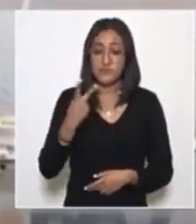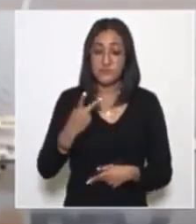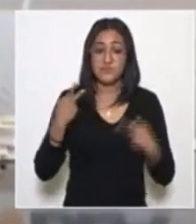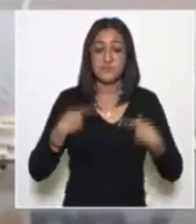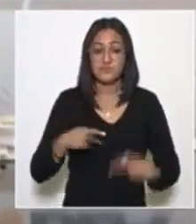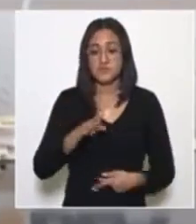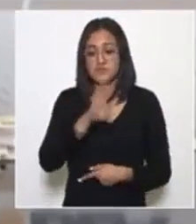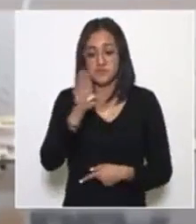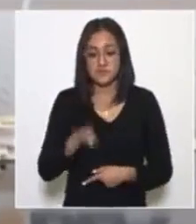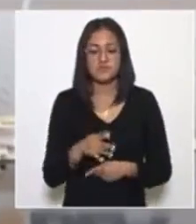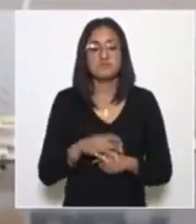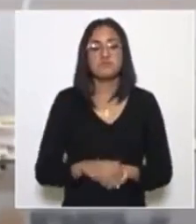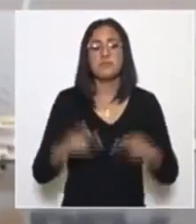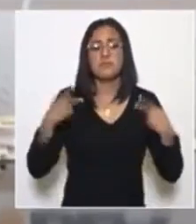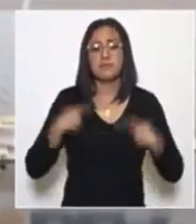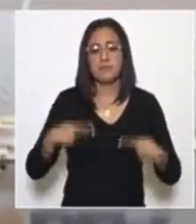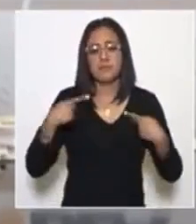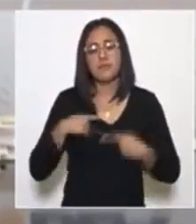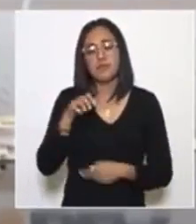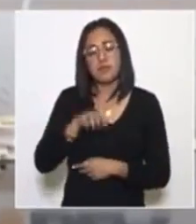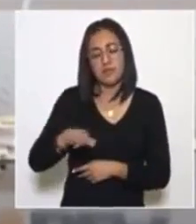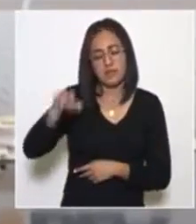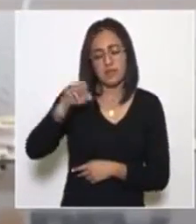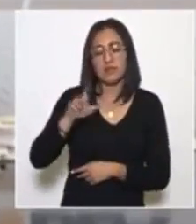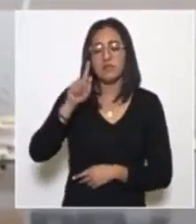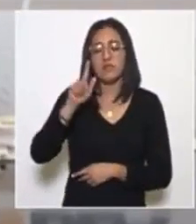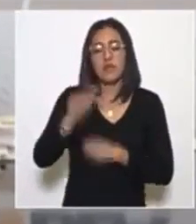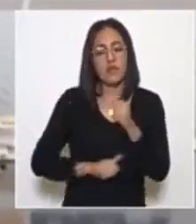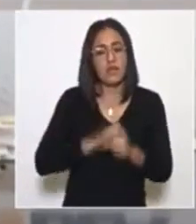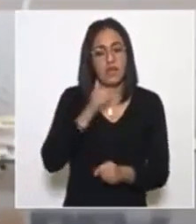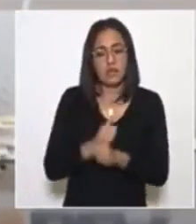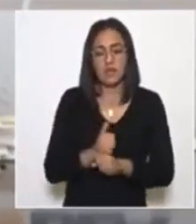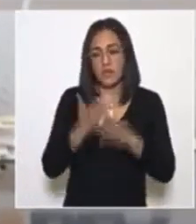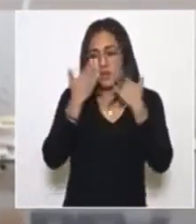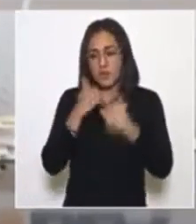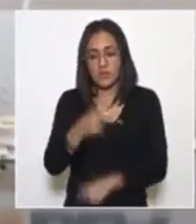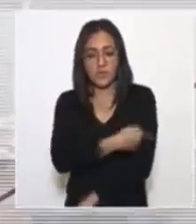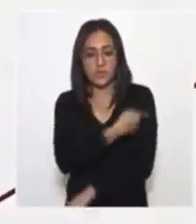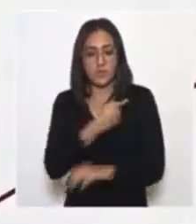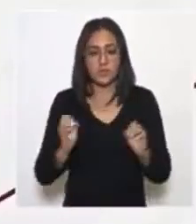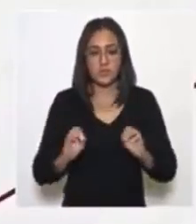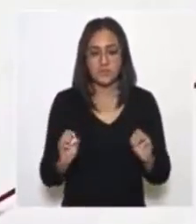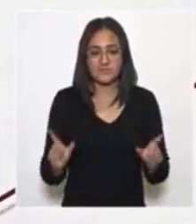defunciones, gobernador, pacientes mayores de 70 años no vacunados.